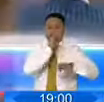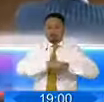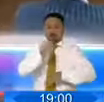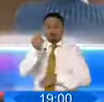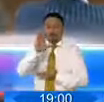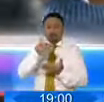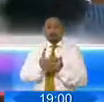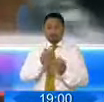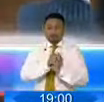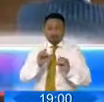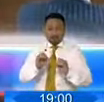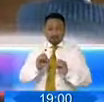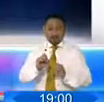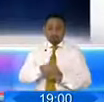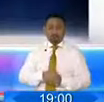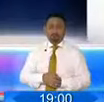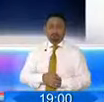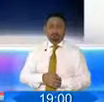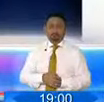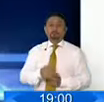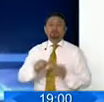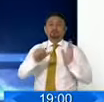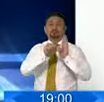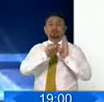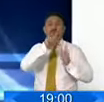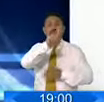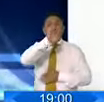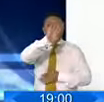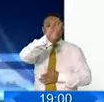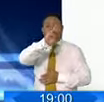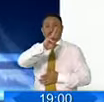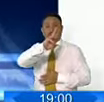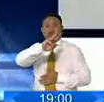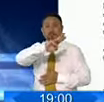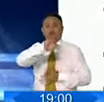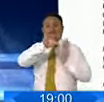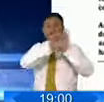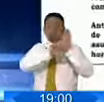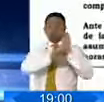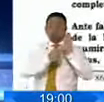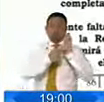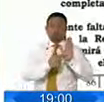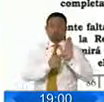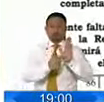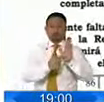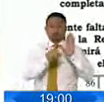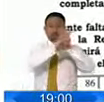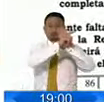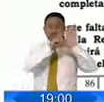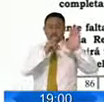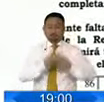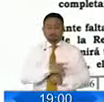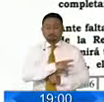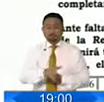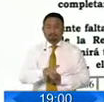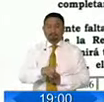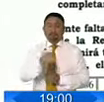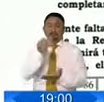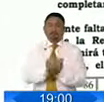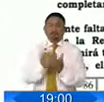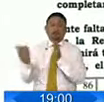asociación ilícita en el grado de autor. El artículo 146 de la Carta Magna menciona que se considerará ausencia